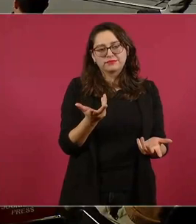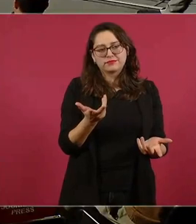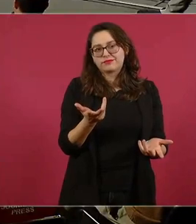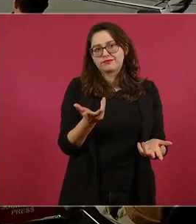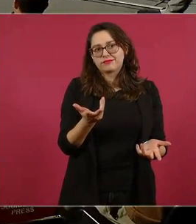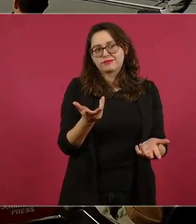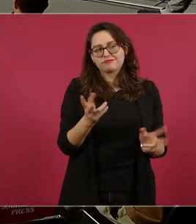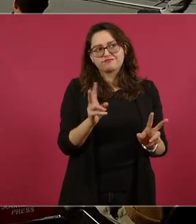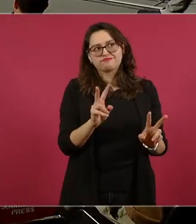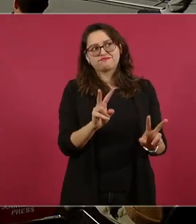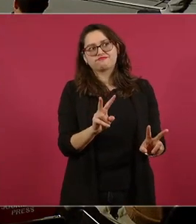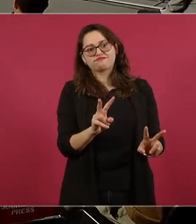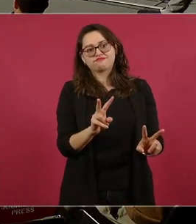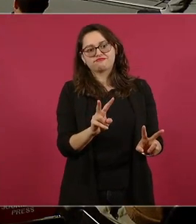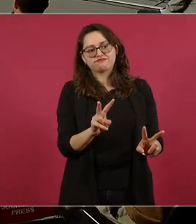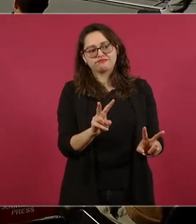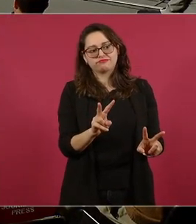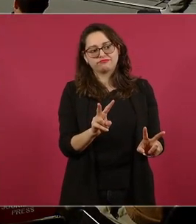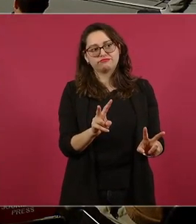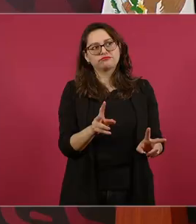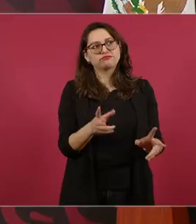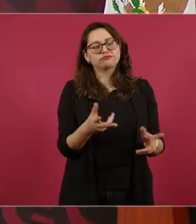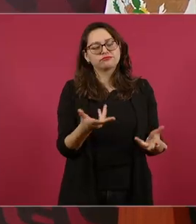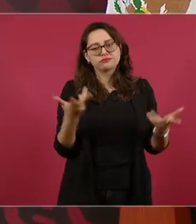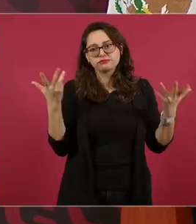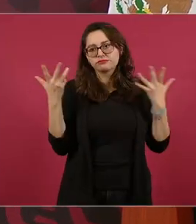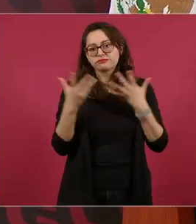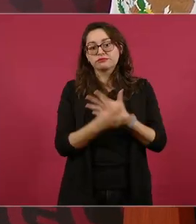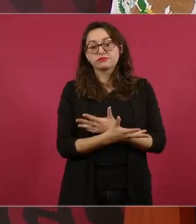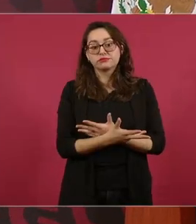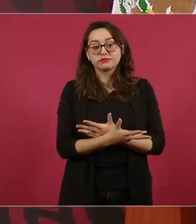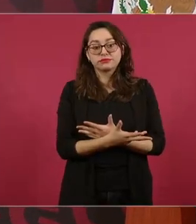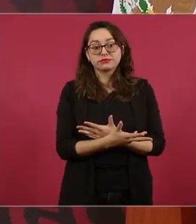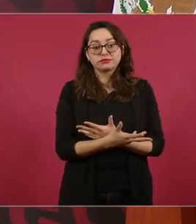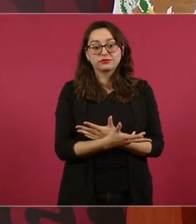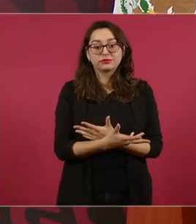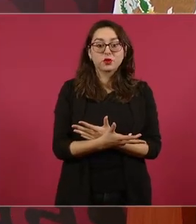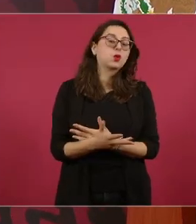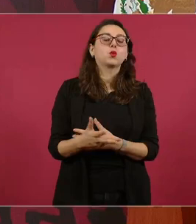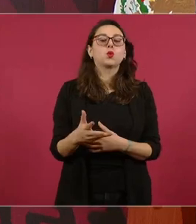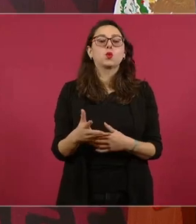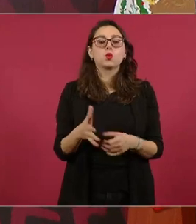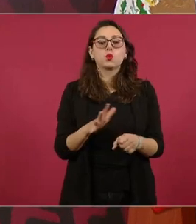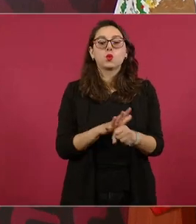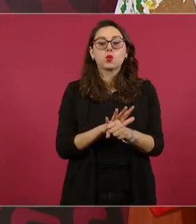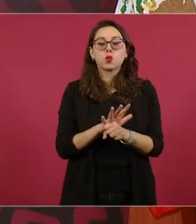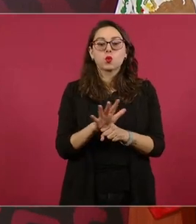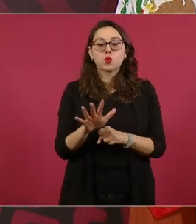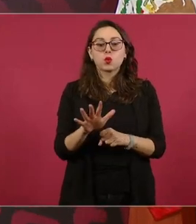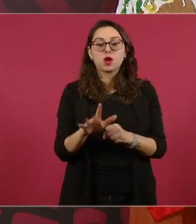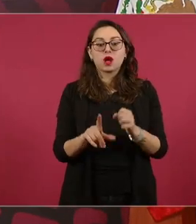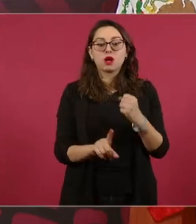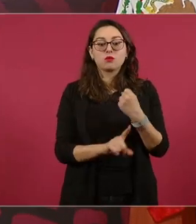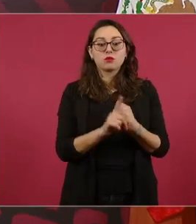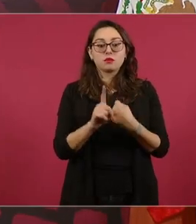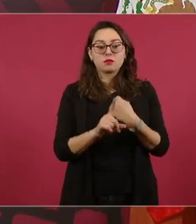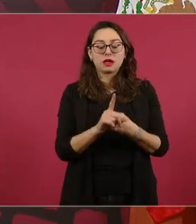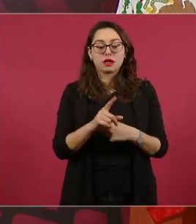lo más riesgoso no es levantarla, sino empezar a